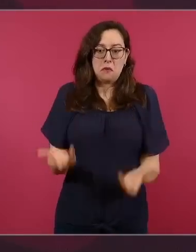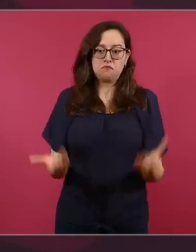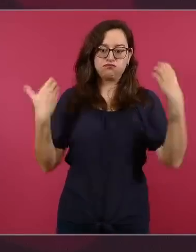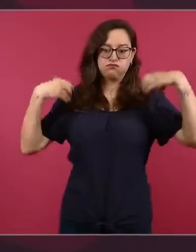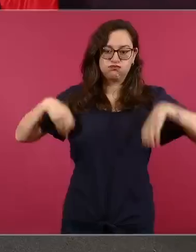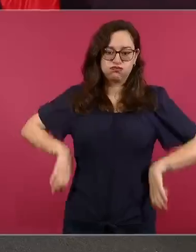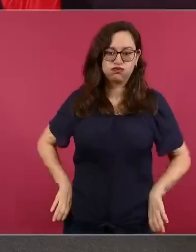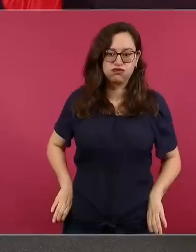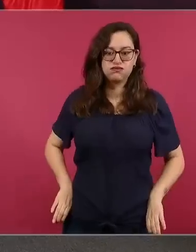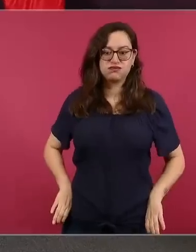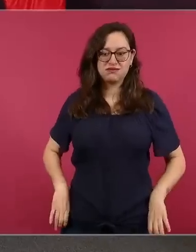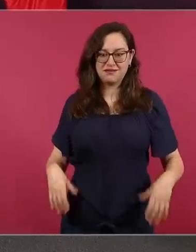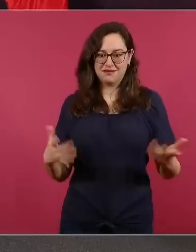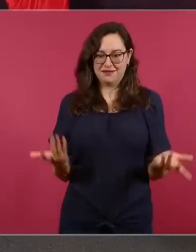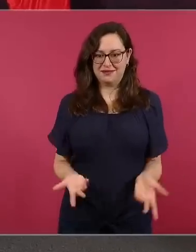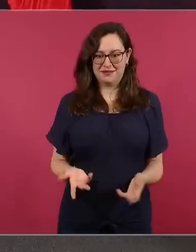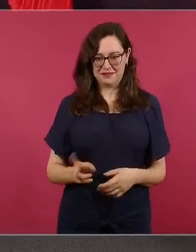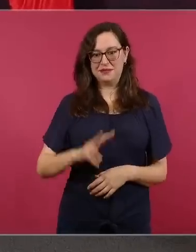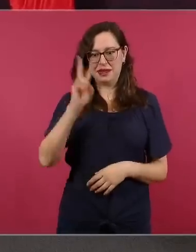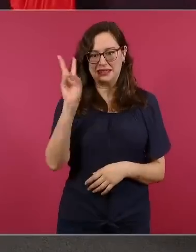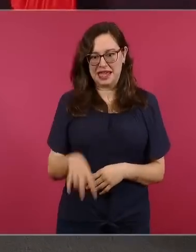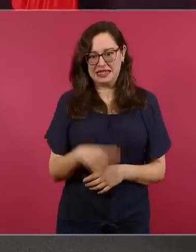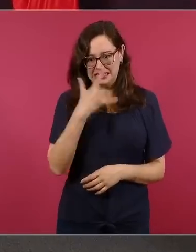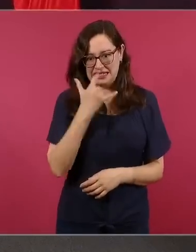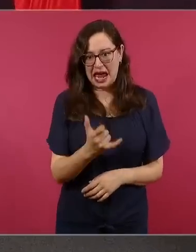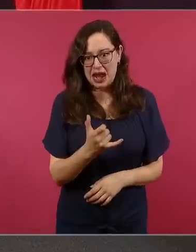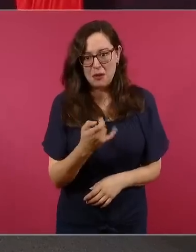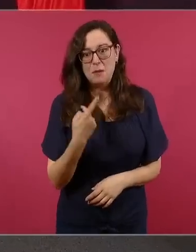parezca increíble.